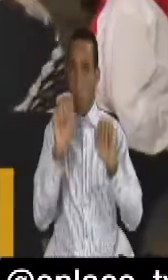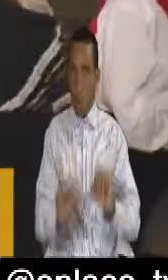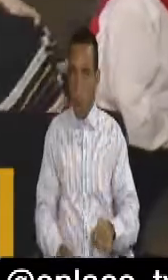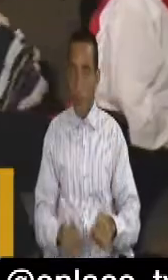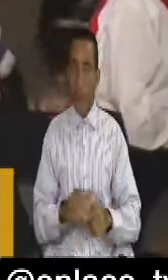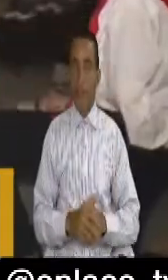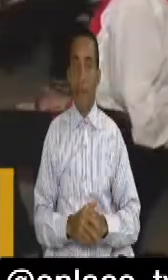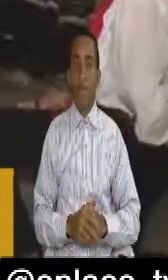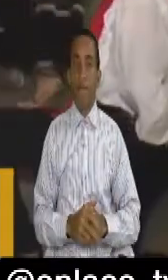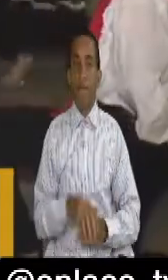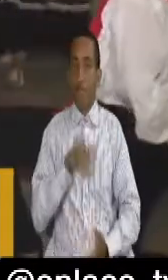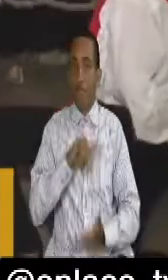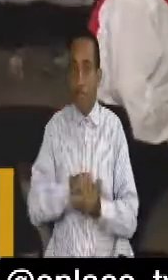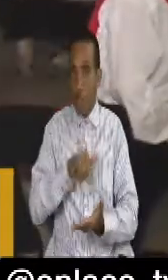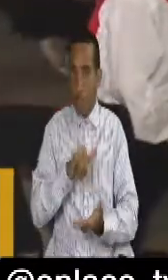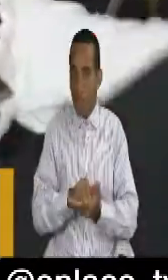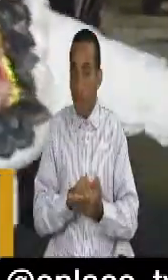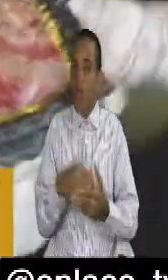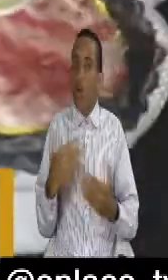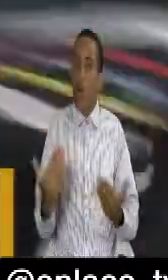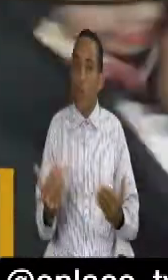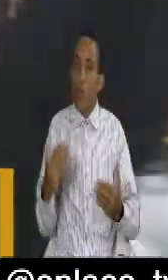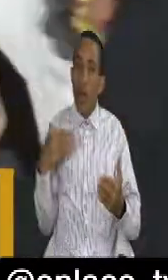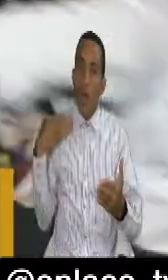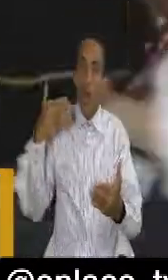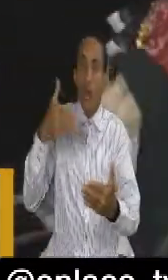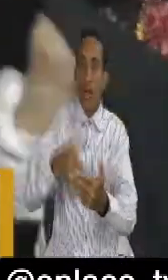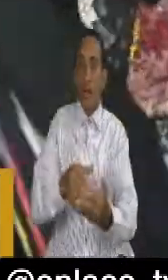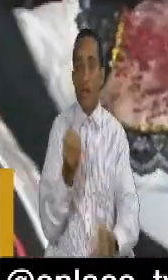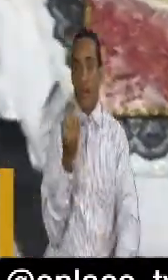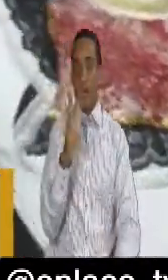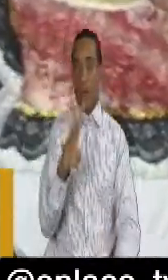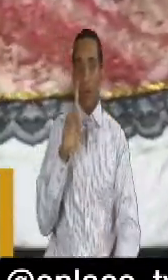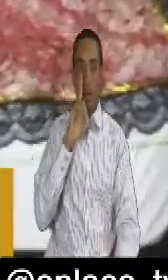misma se estará haciendo hasta el próximo 14 de julio.